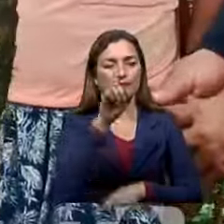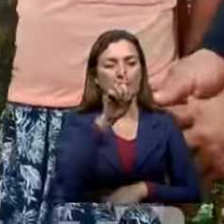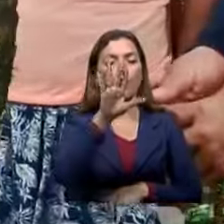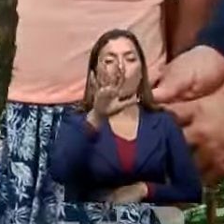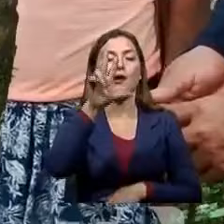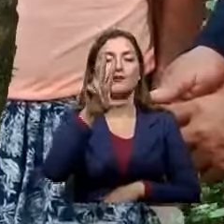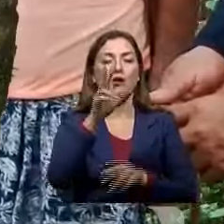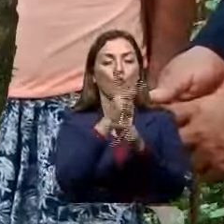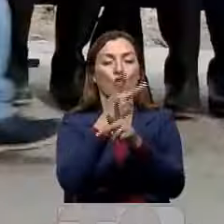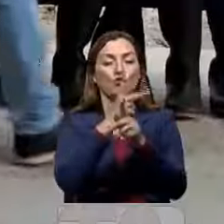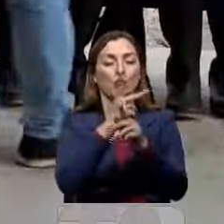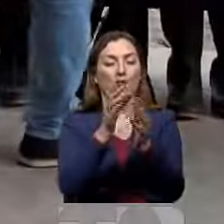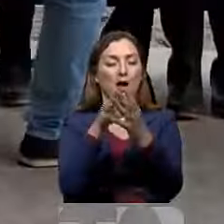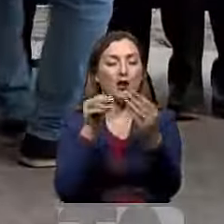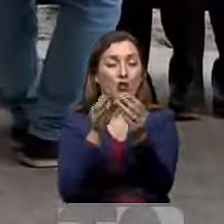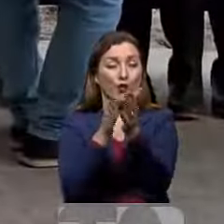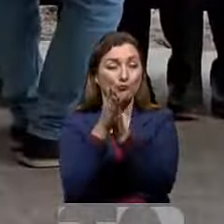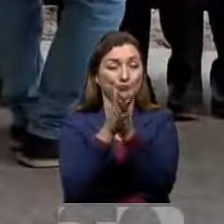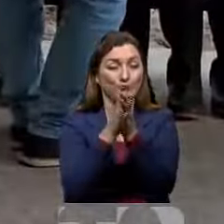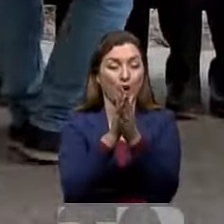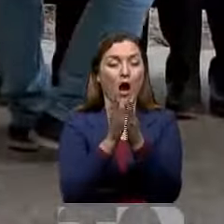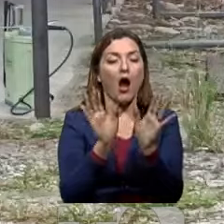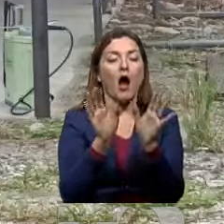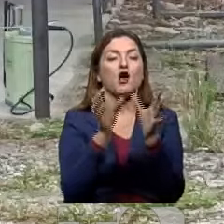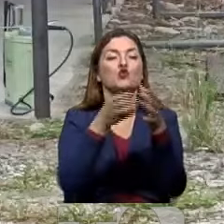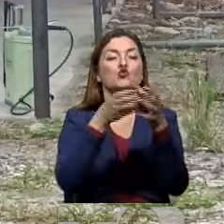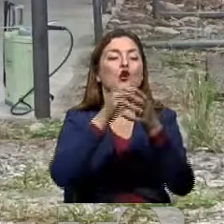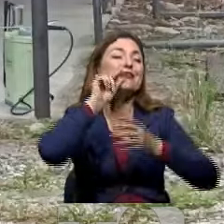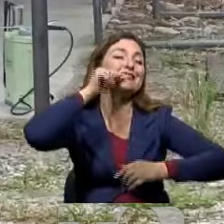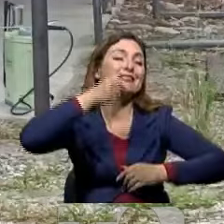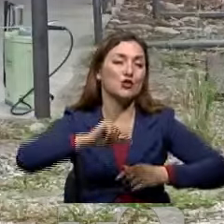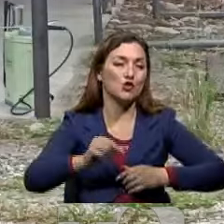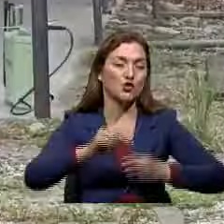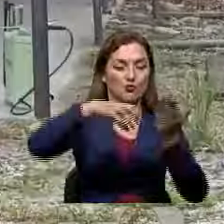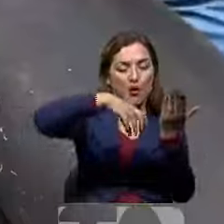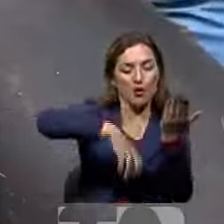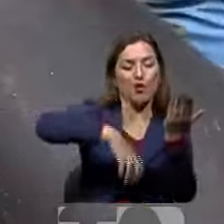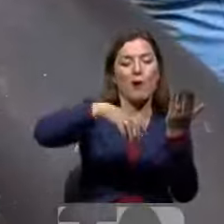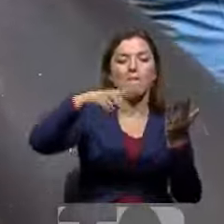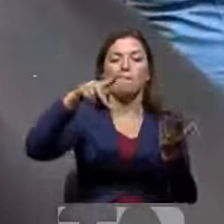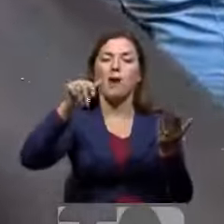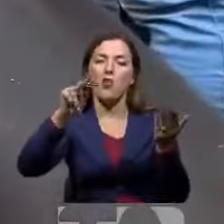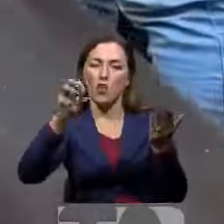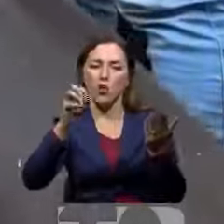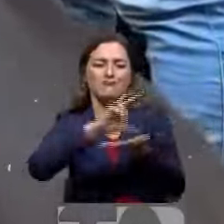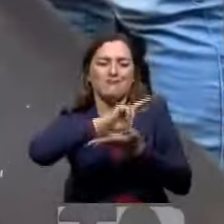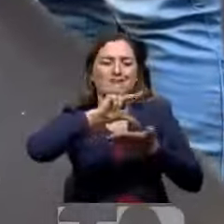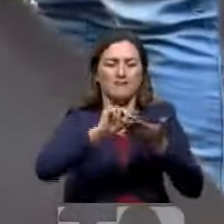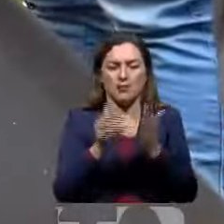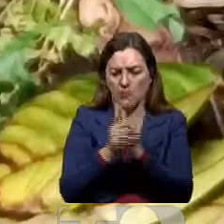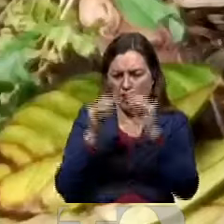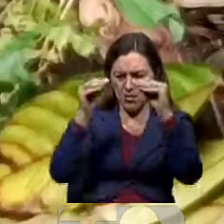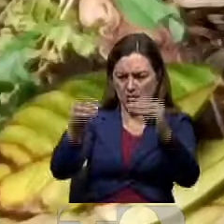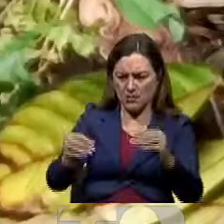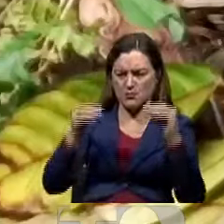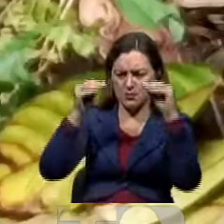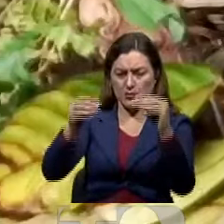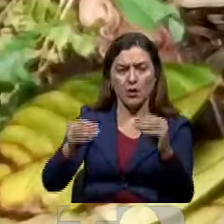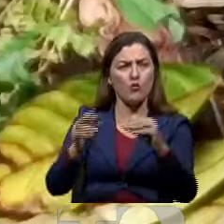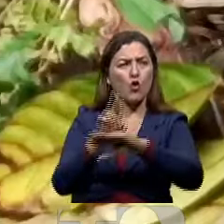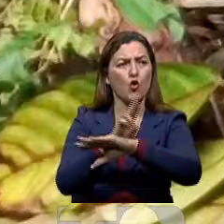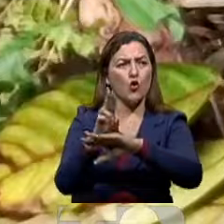153 productores de cacao de la Asociación Quichua en la parroquia Pano, en Napo, recibieron capacitación para conocer el uso